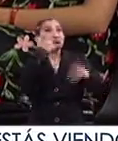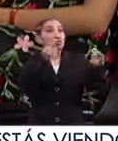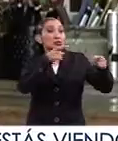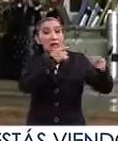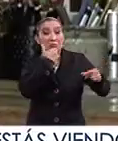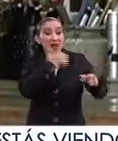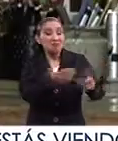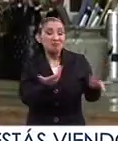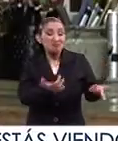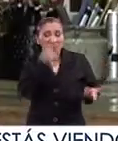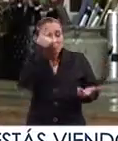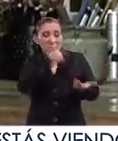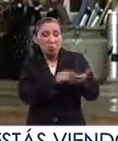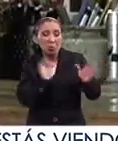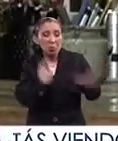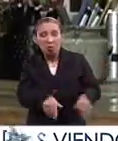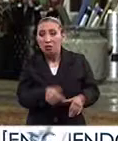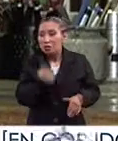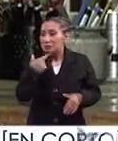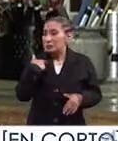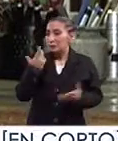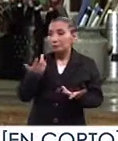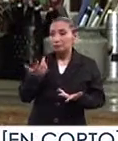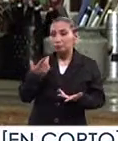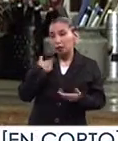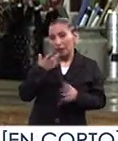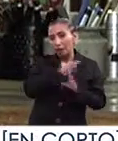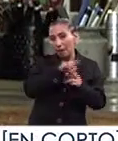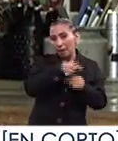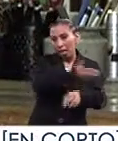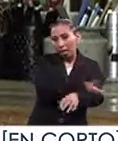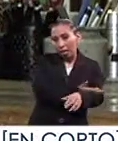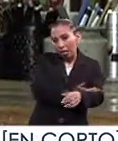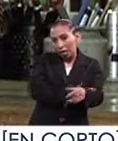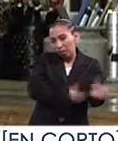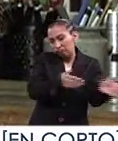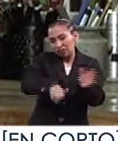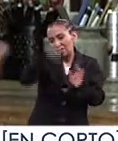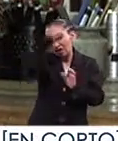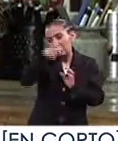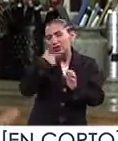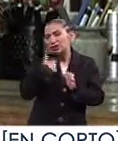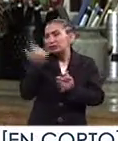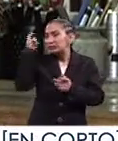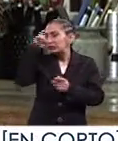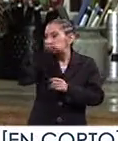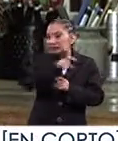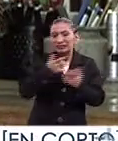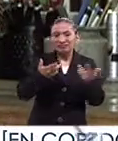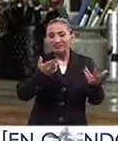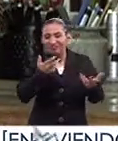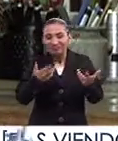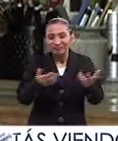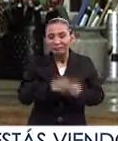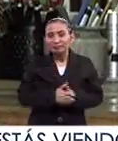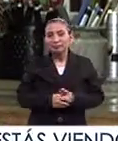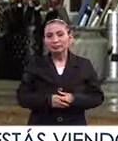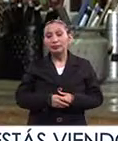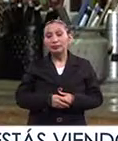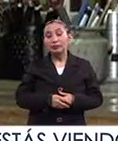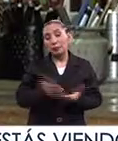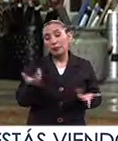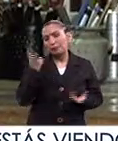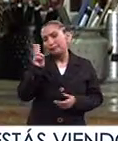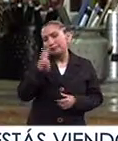músico completo, ¿no? hecho y derecho, porque había empezado tarde y pues me empezó a costar mucho trabajo también,